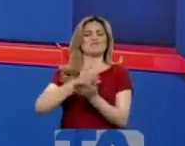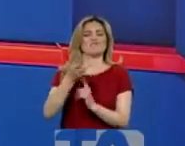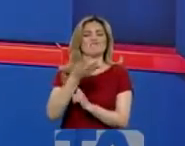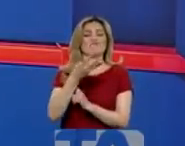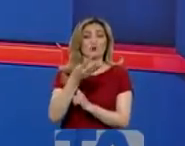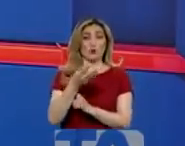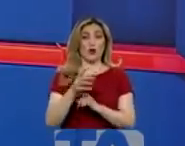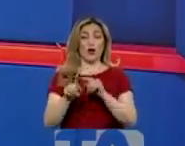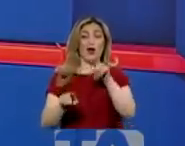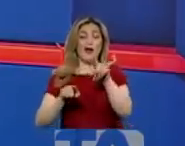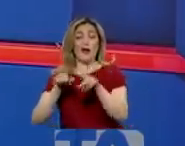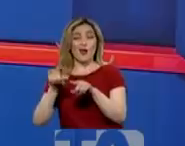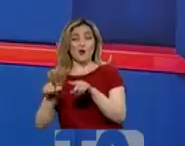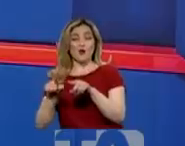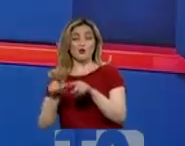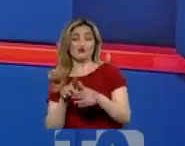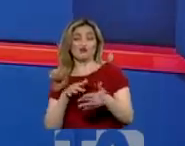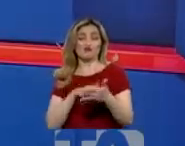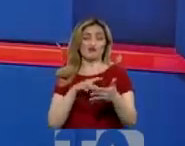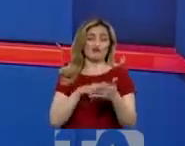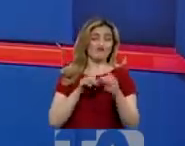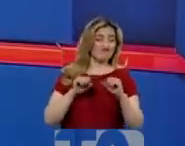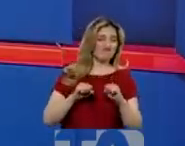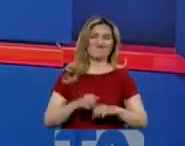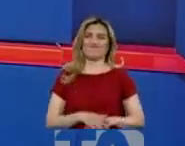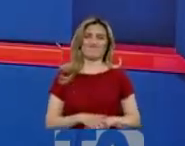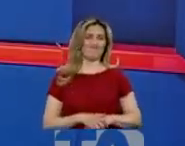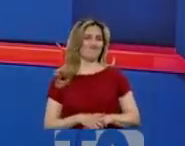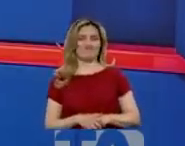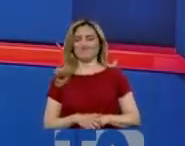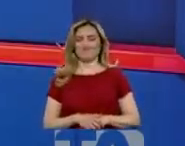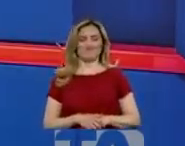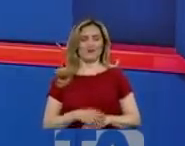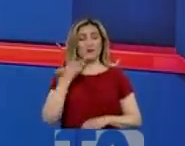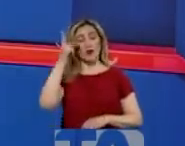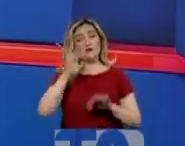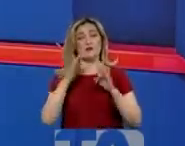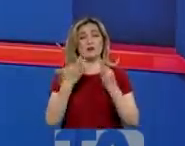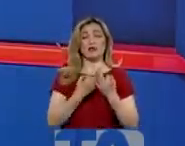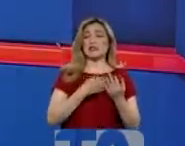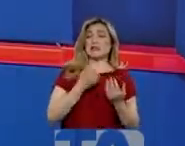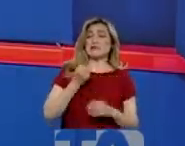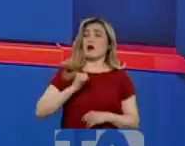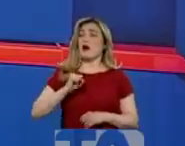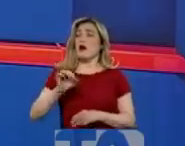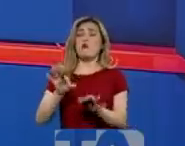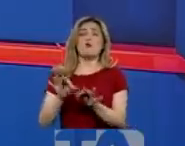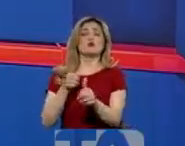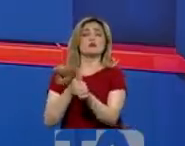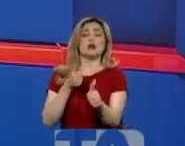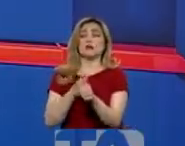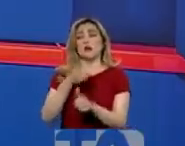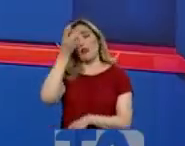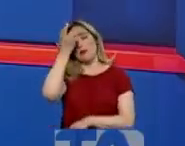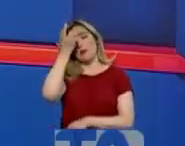ingreso a las clases virtuales en zonas rurales del carchi los padres de familia acompañan a sus hijos a los pueblos más cercanos para que puedan realizar sus